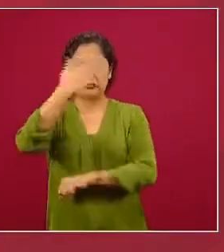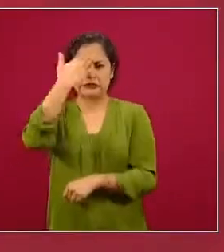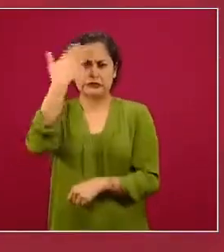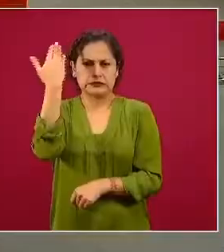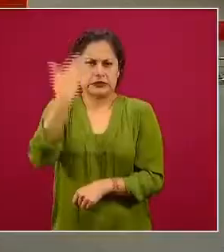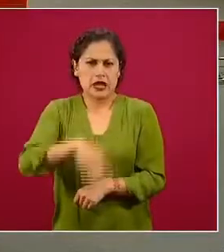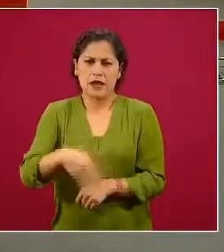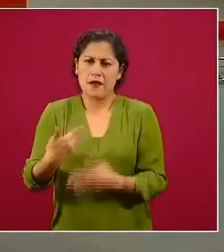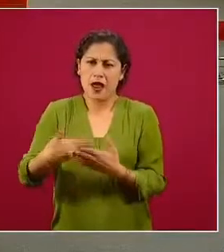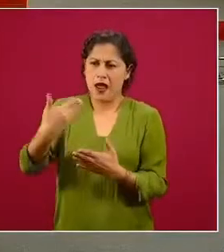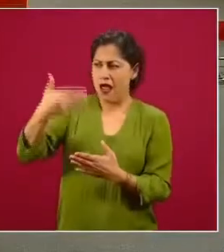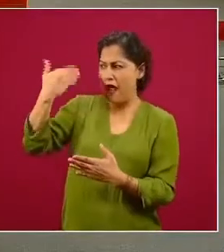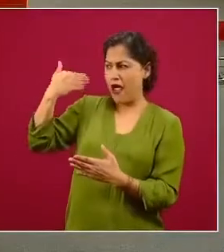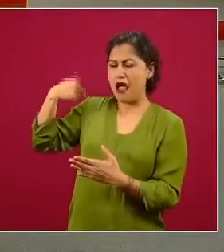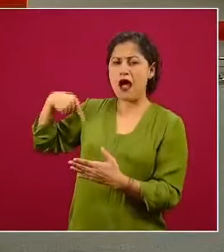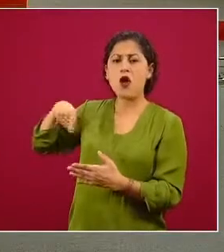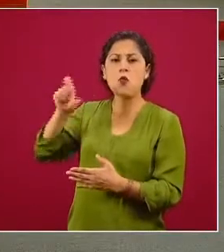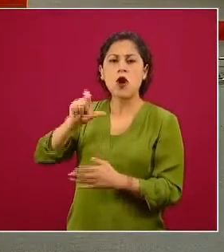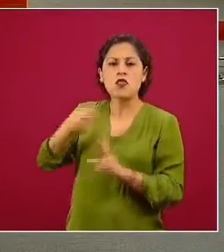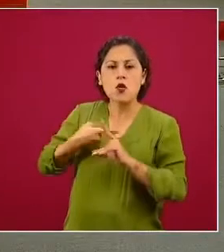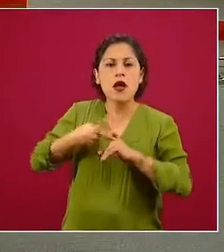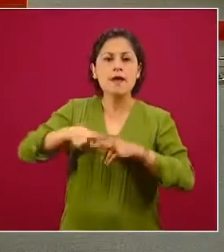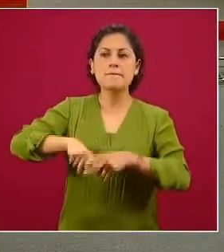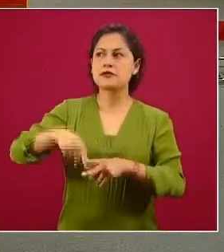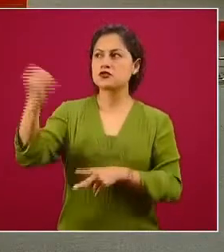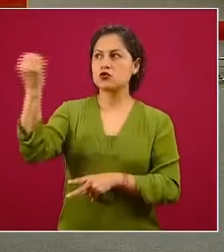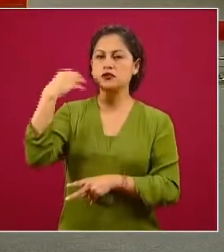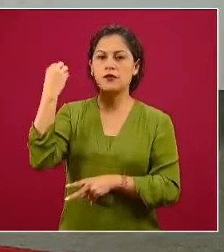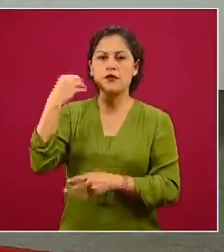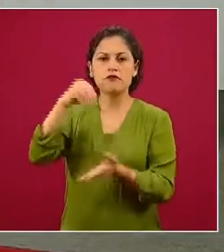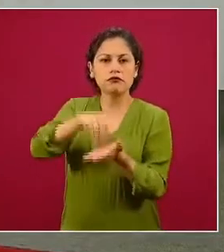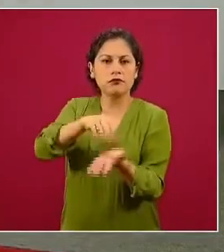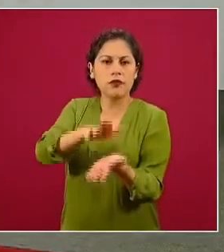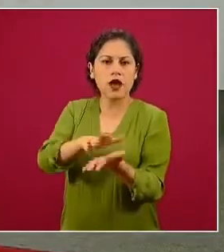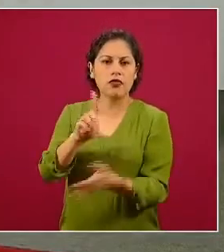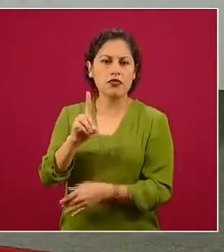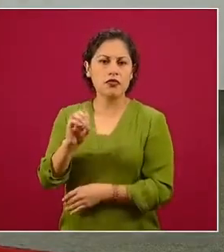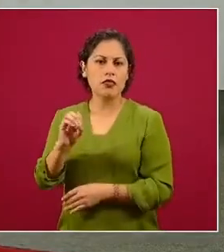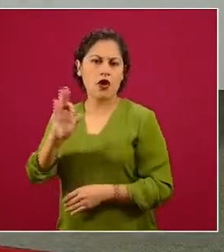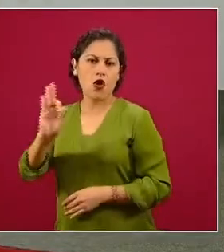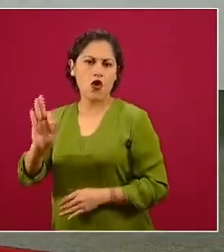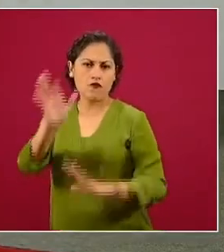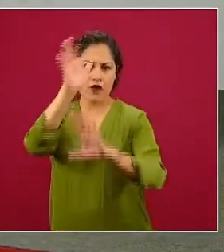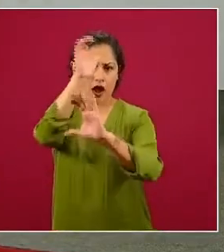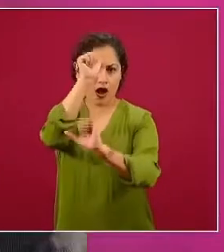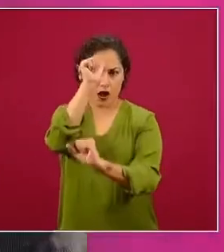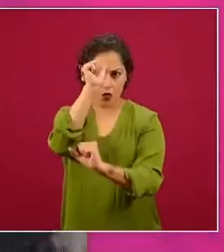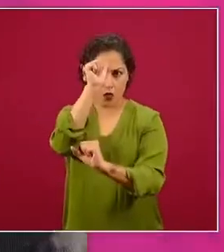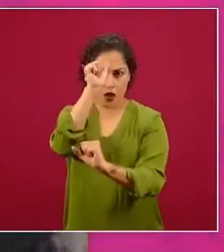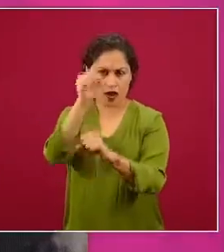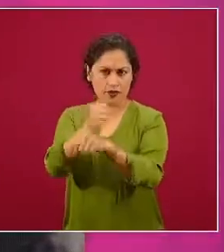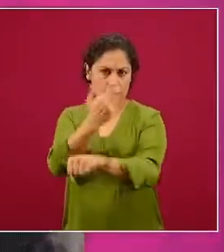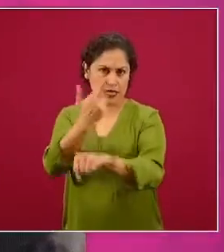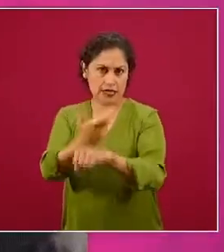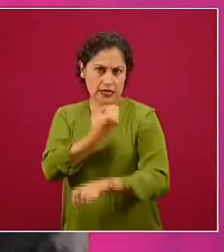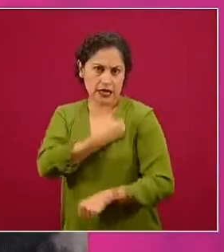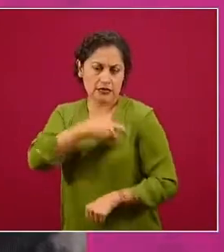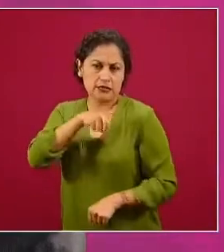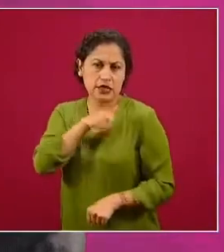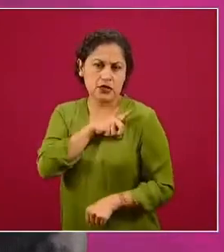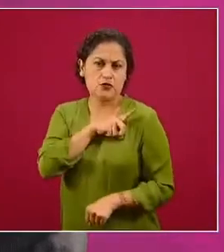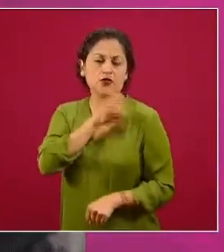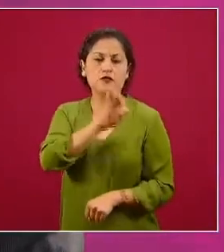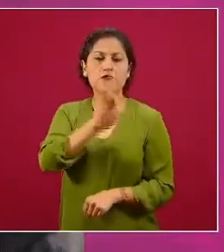preparación para el inicio del semáforo. Está publicado en el Diario Oficial de la Federación, en el acuerdo secretarial del secretario de Salud del 14